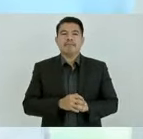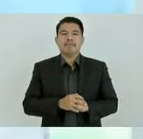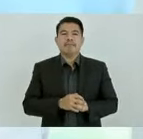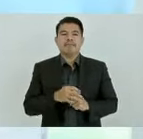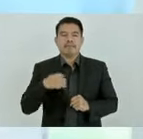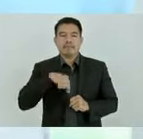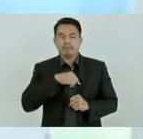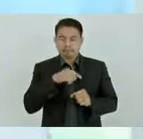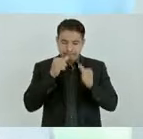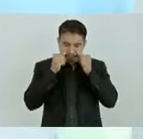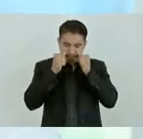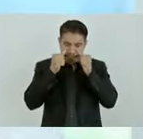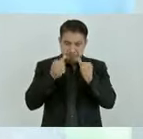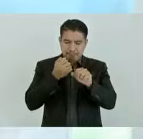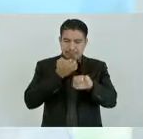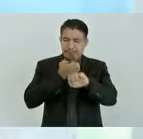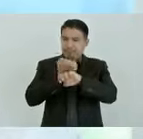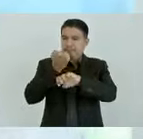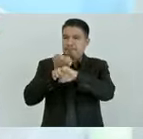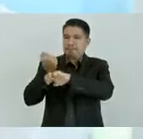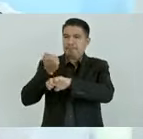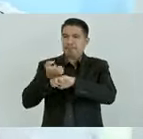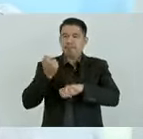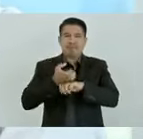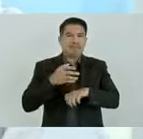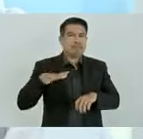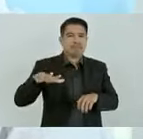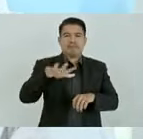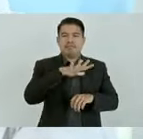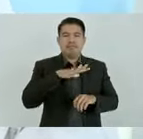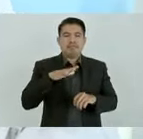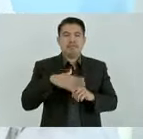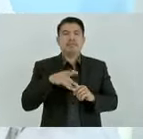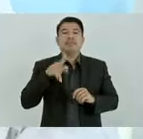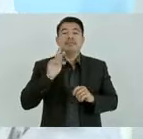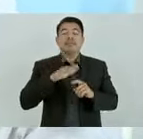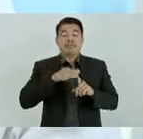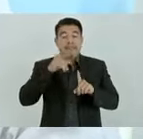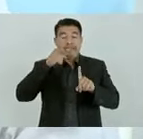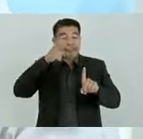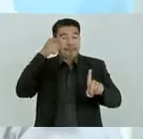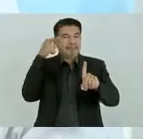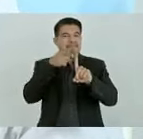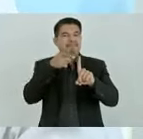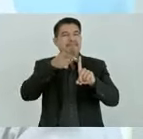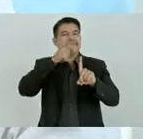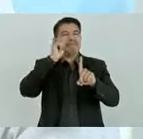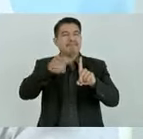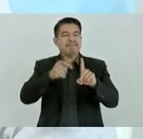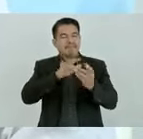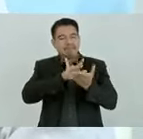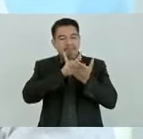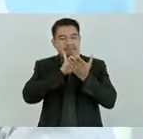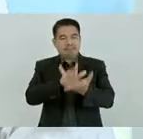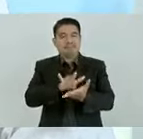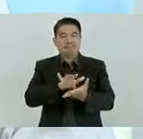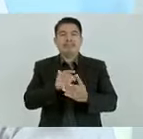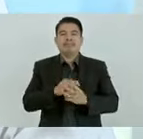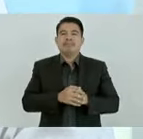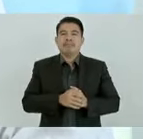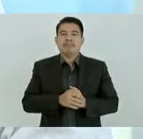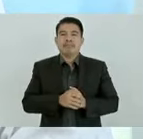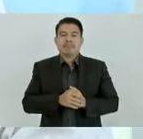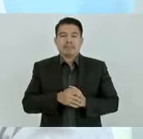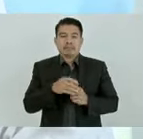atención a todos los estados, pero con más énfasis se está apoyando